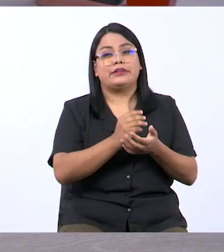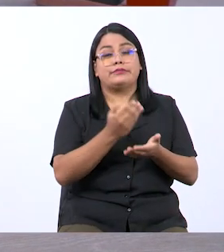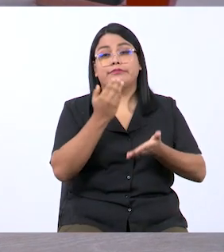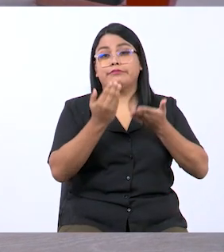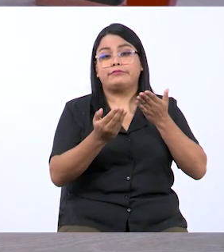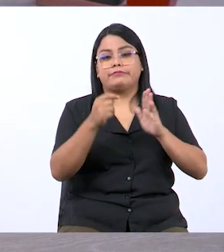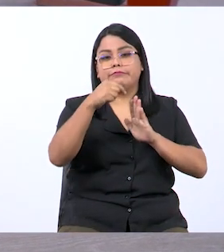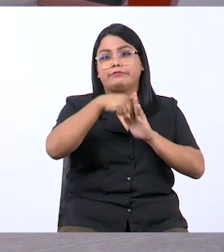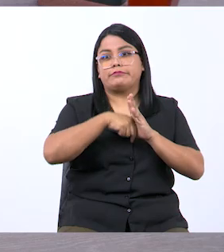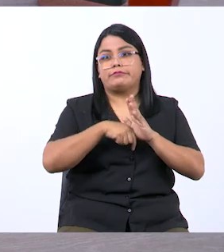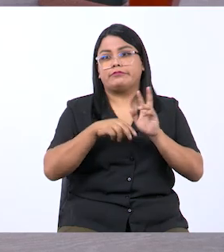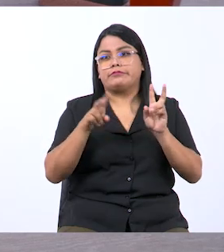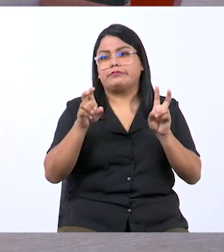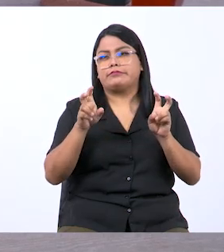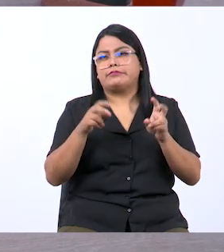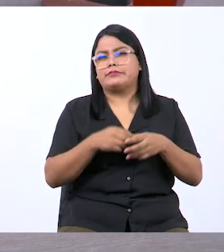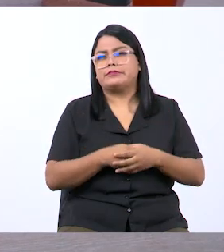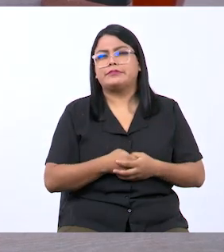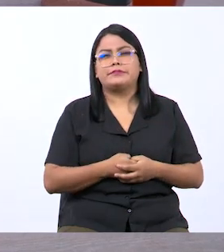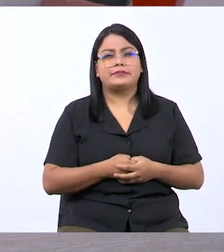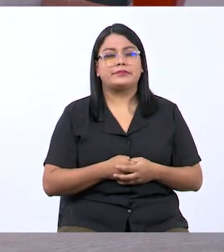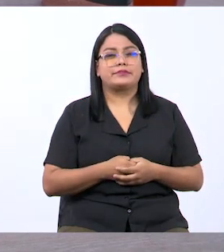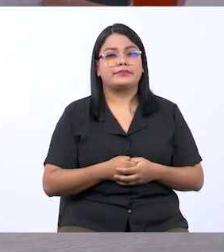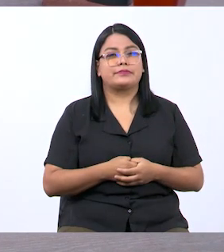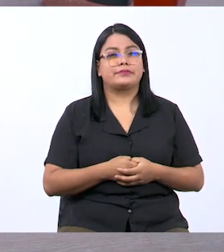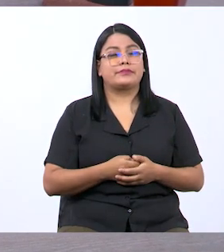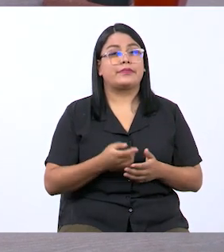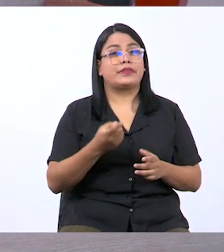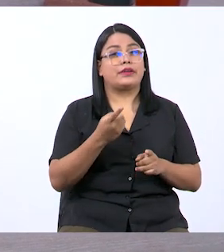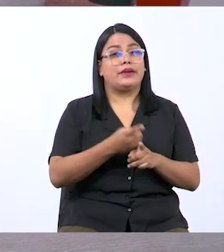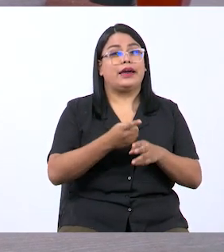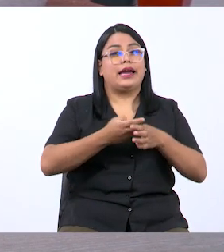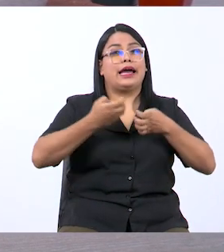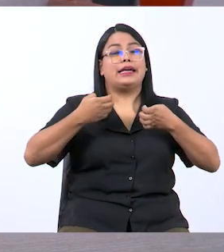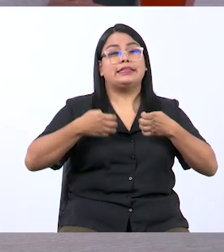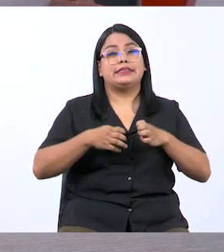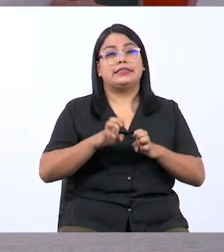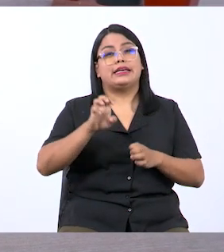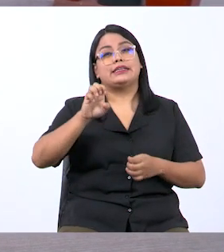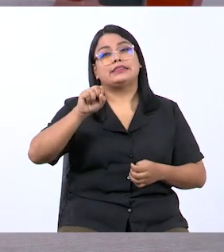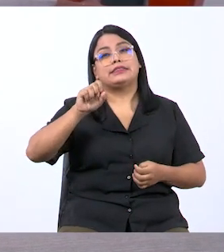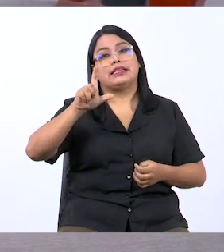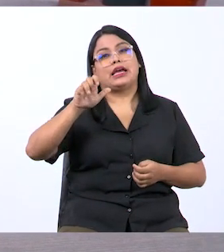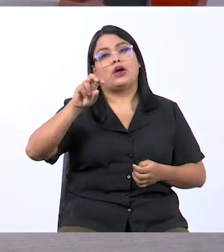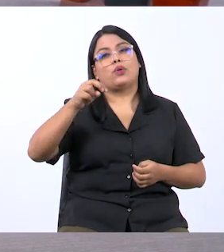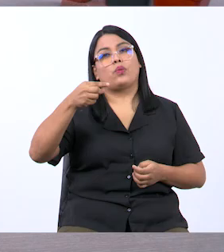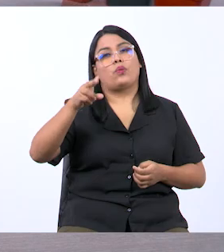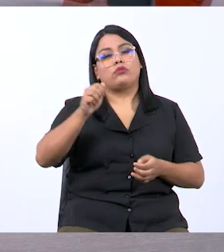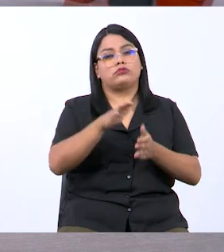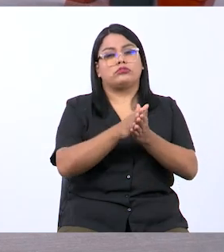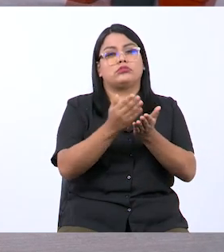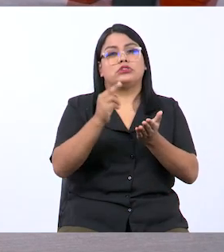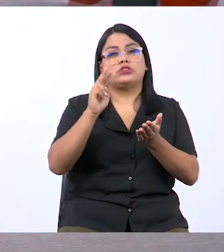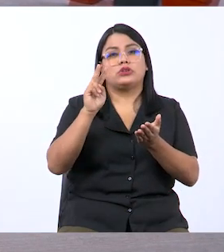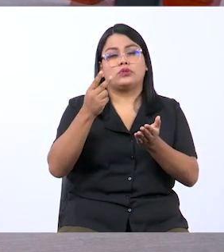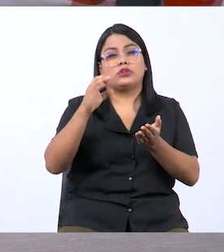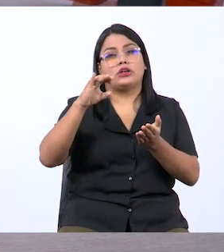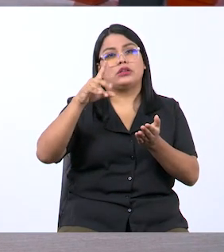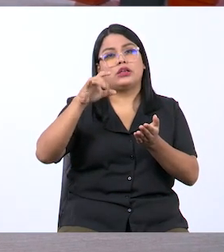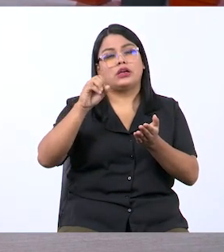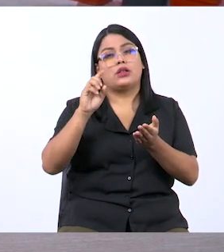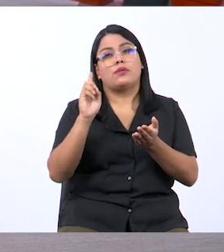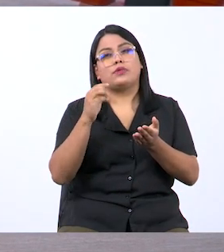didáctica. ¿Podríamos profundizar un poco más sobre esto? Sí, en la estrategia es lengua, tanto en los libros de segundo ciclo,